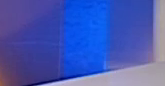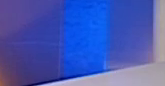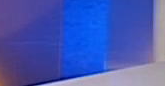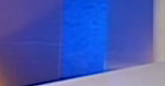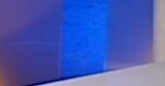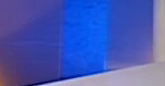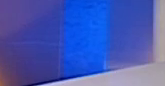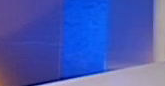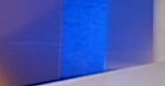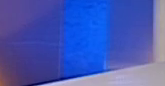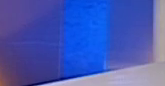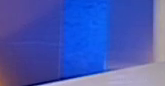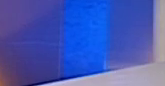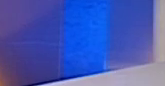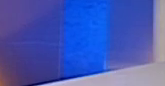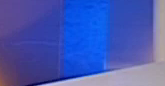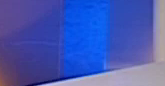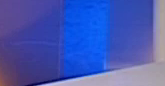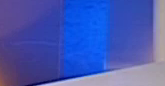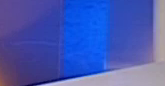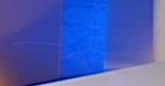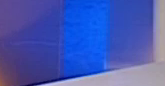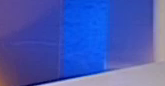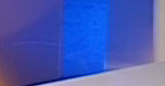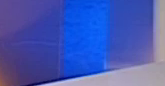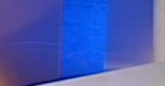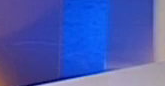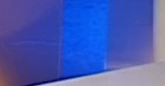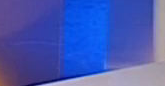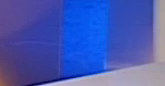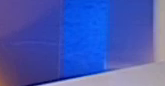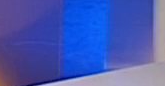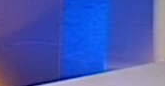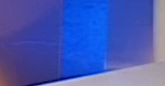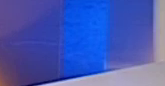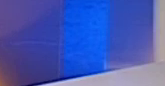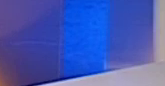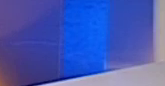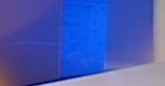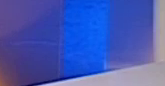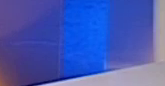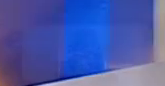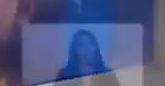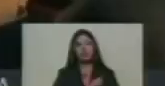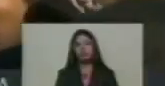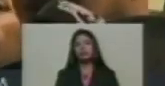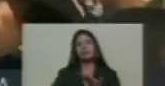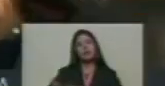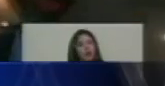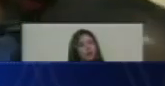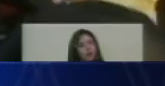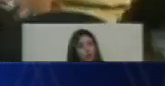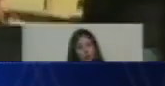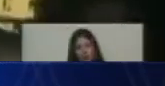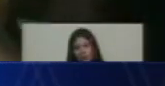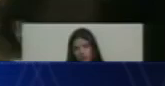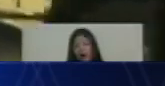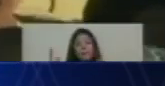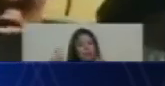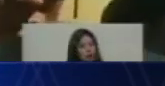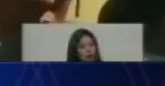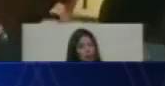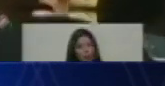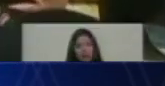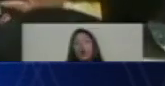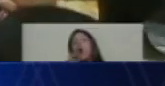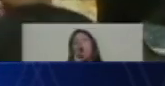la recuperación de los precios del hidrocarburo. Así lo aseguró el presidente de la República, Nicolás Maduro. Tras sostener un encuentro con autoridades de